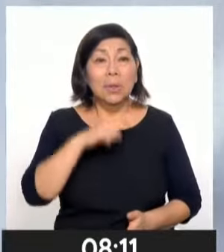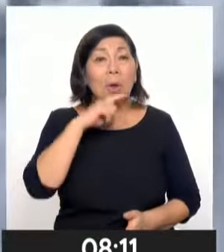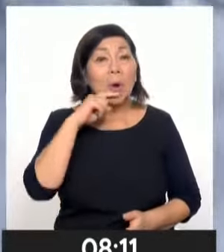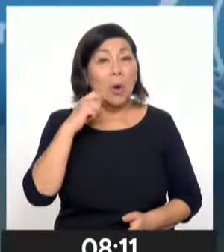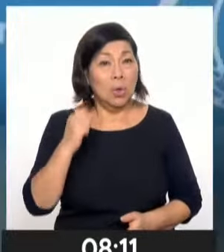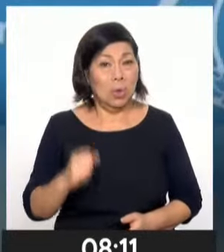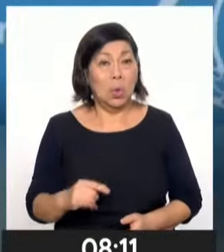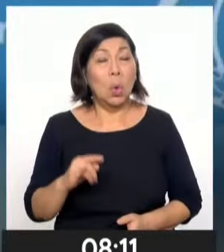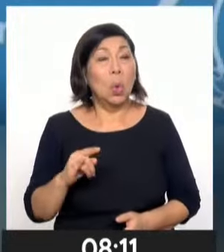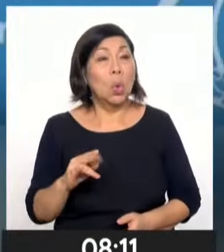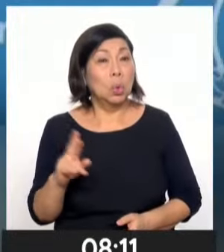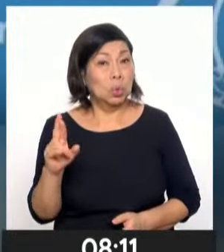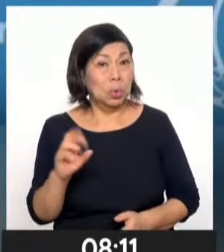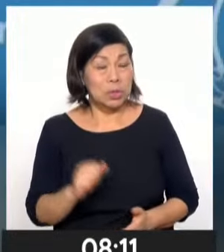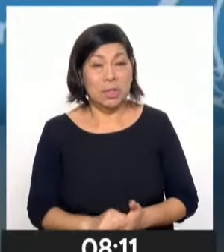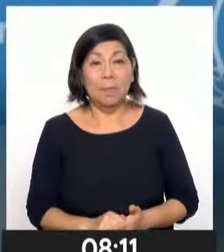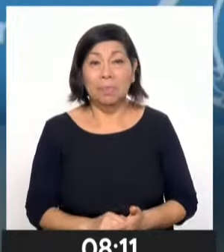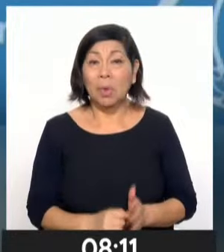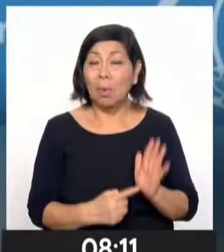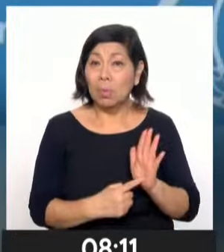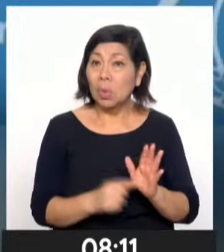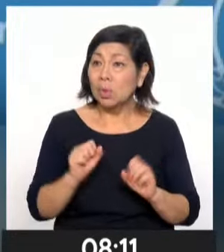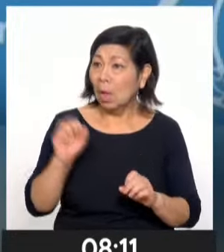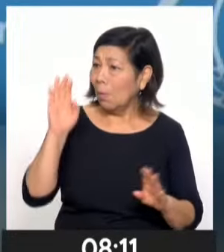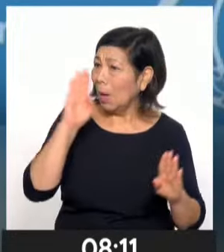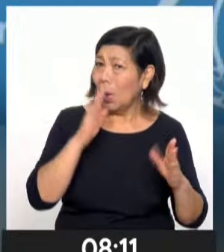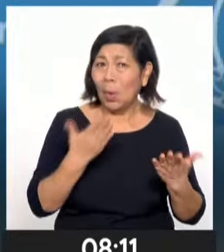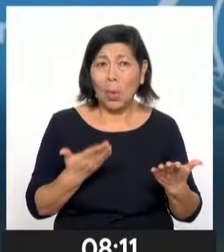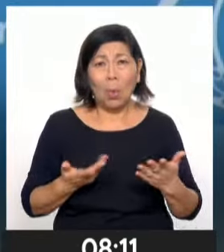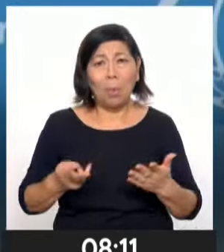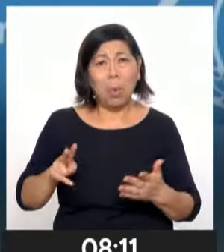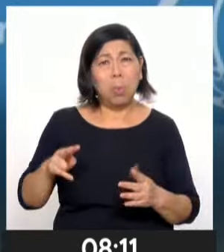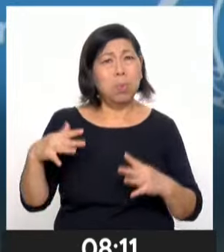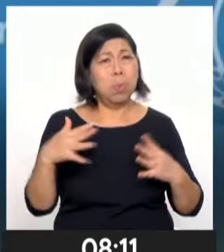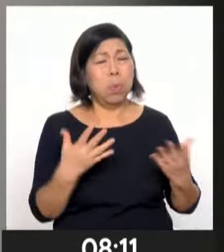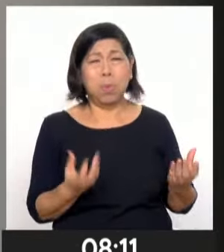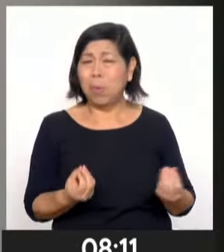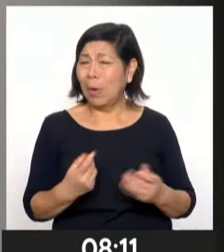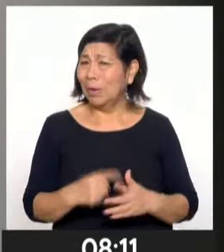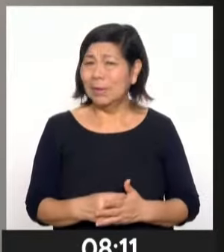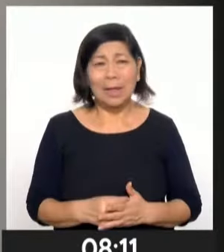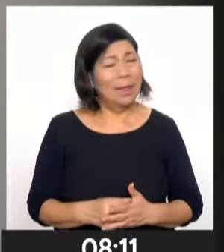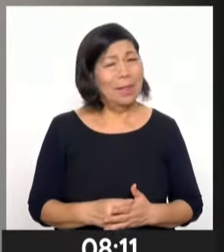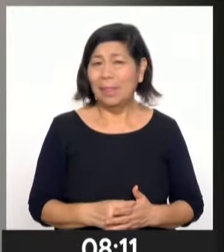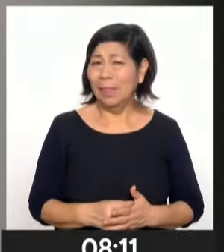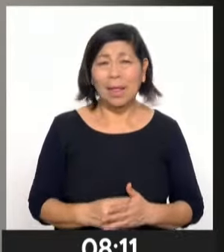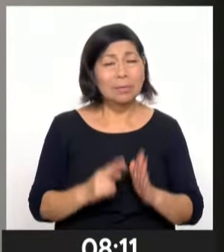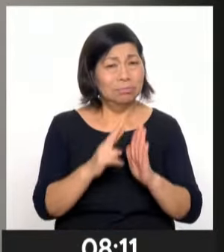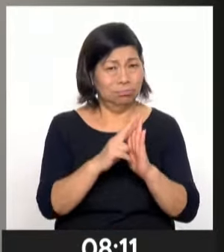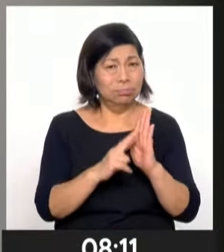del Kremlin, María Zaharova, mostró su preocupación por la escalada de violencia y precisó que la